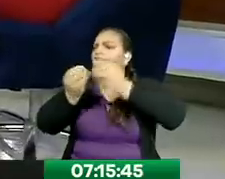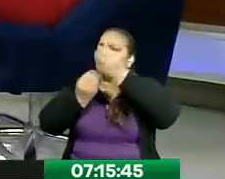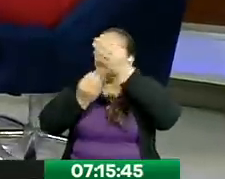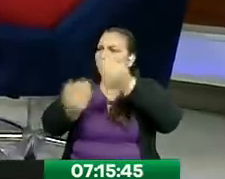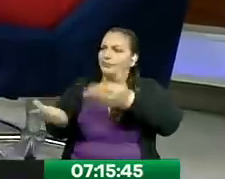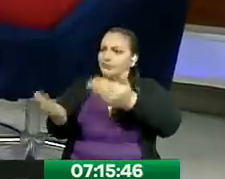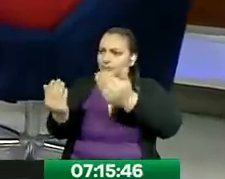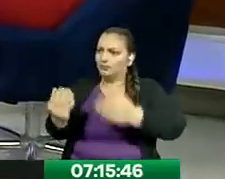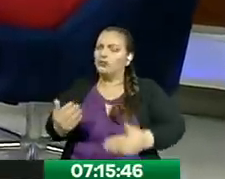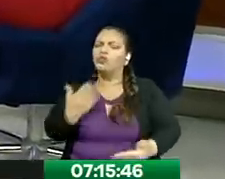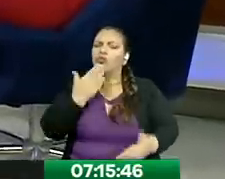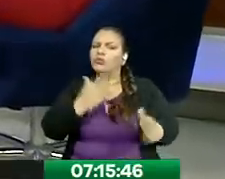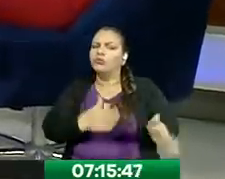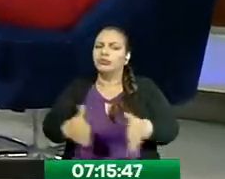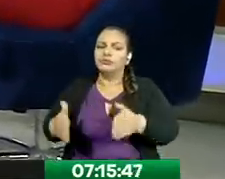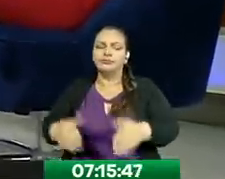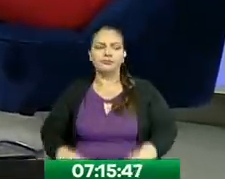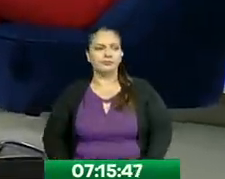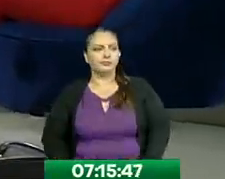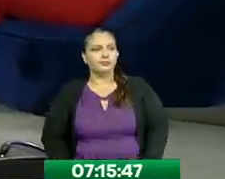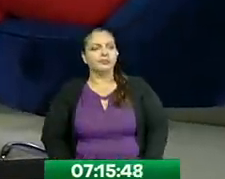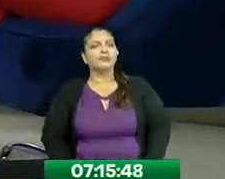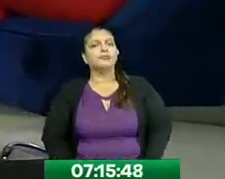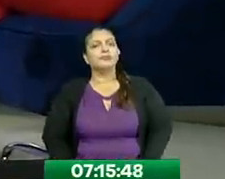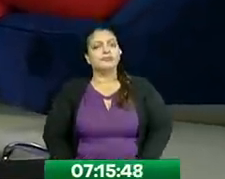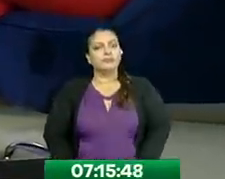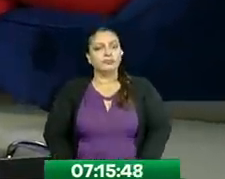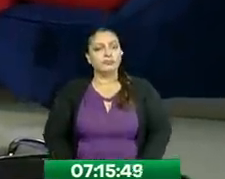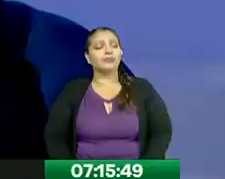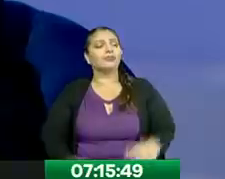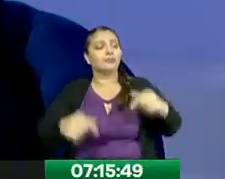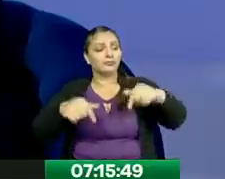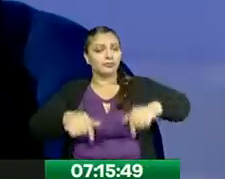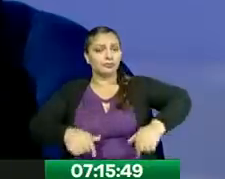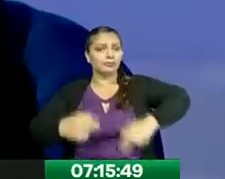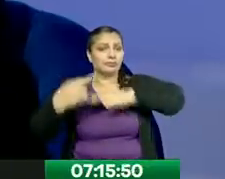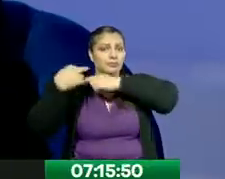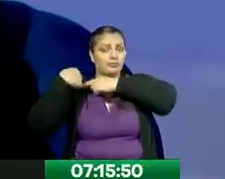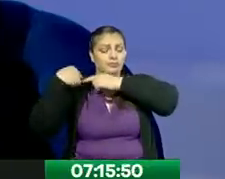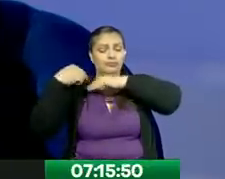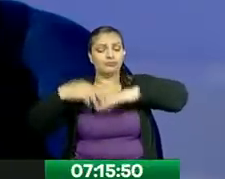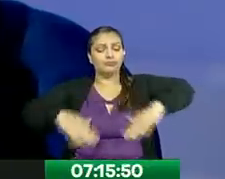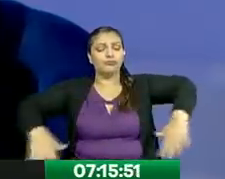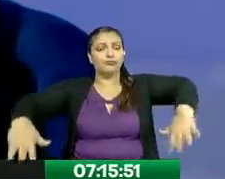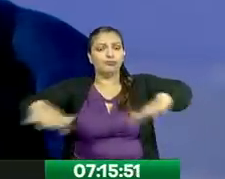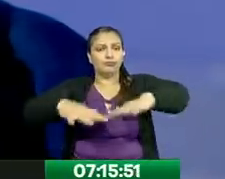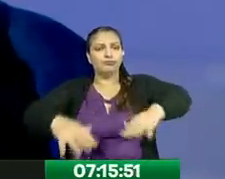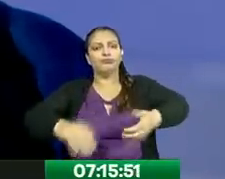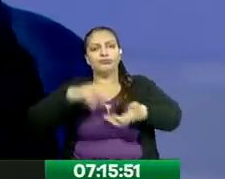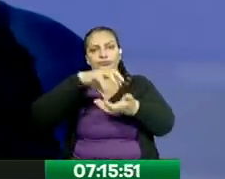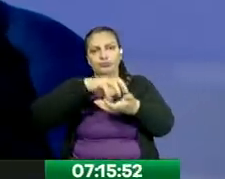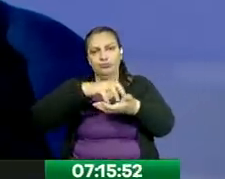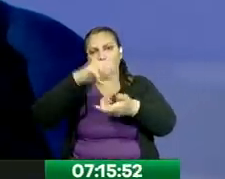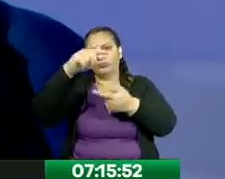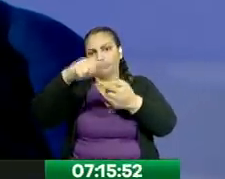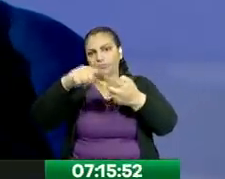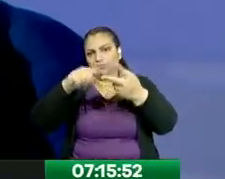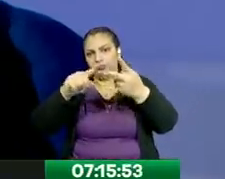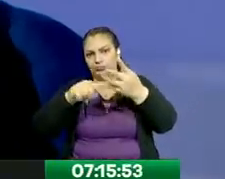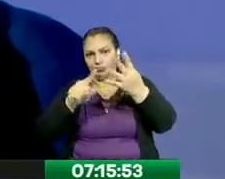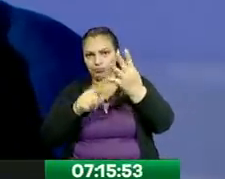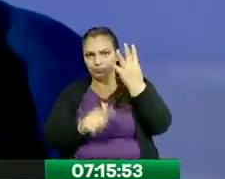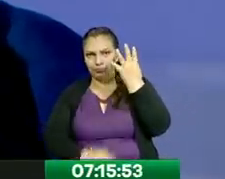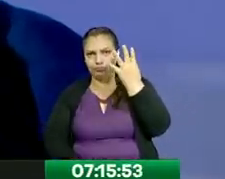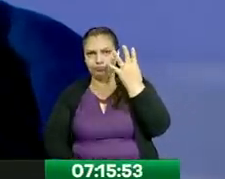cuanto a la coordinación son al 5 así tenemos en las cuatro provincias algunos proyectos que hemos presentado para ver por ejemplo la posibilidad de financiar los cuales para algunos proyectos